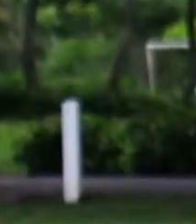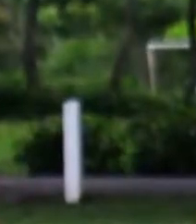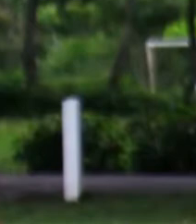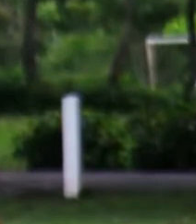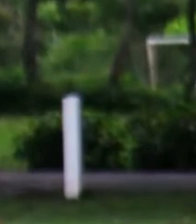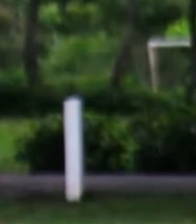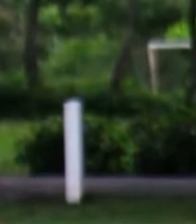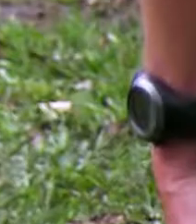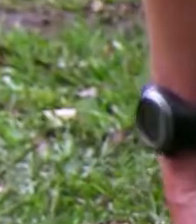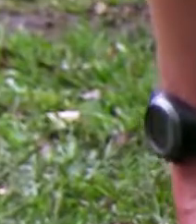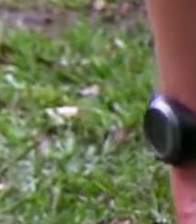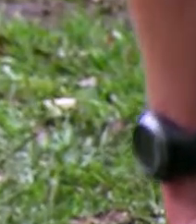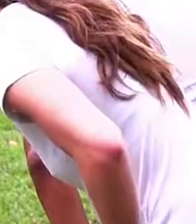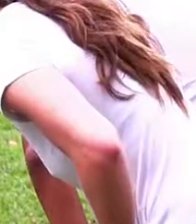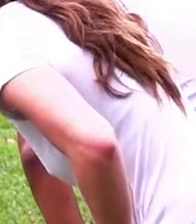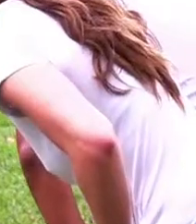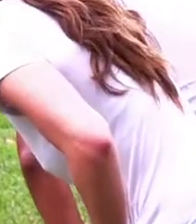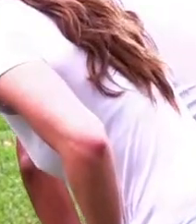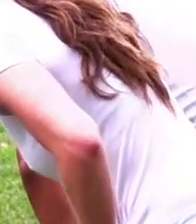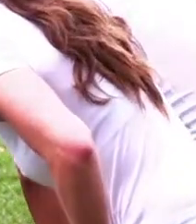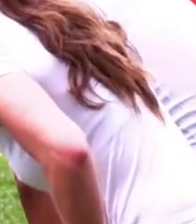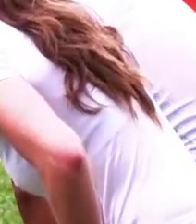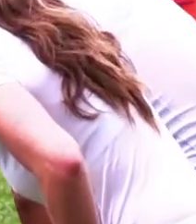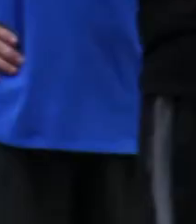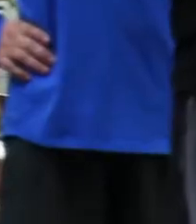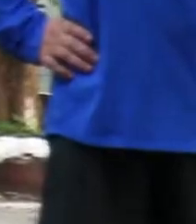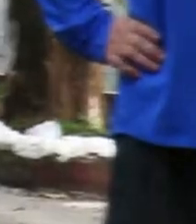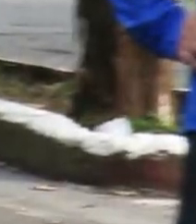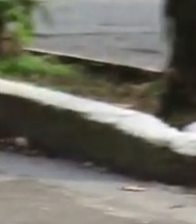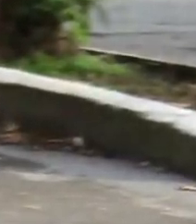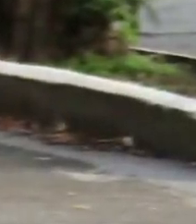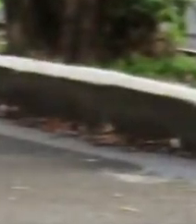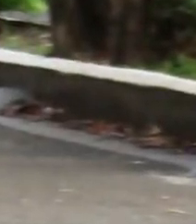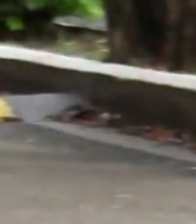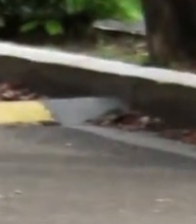Torres, soy de Desamparados y Chicago será mi primera maratón.